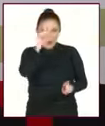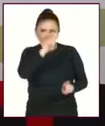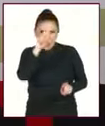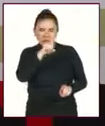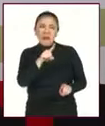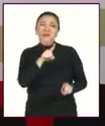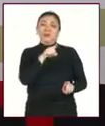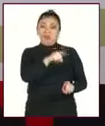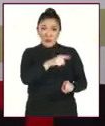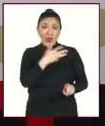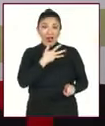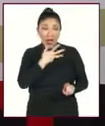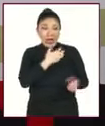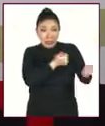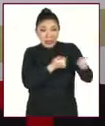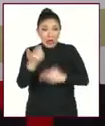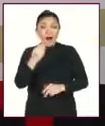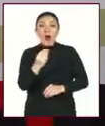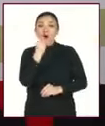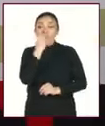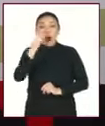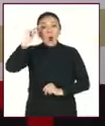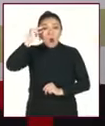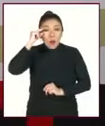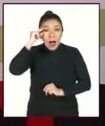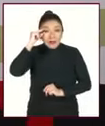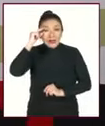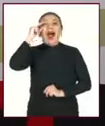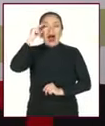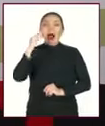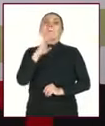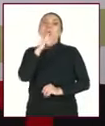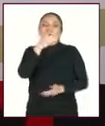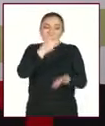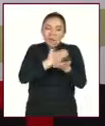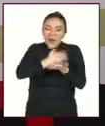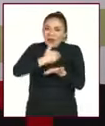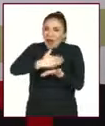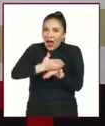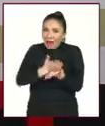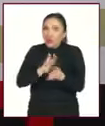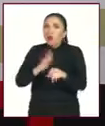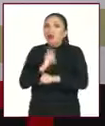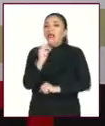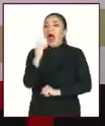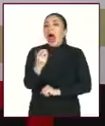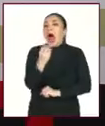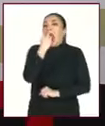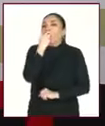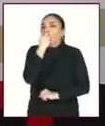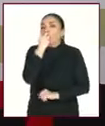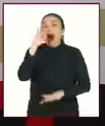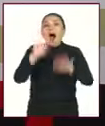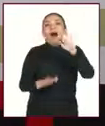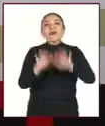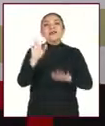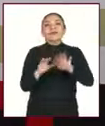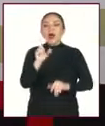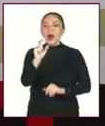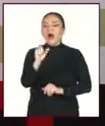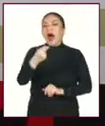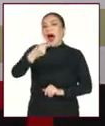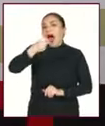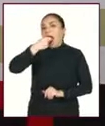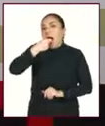si llevan uvas a la escuela, que vayan picadas, porque las uvas son muy grandes y normalmente eso es